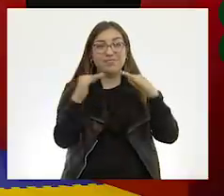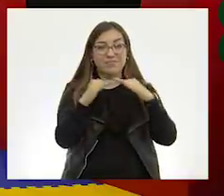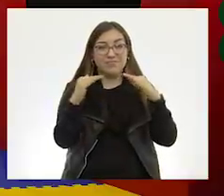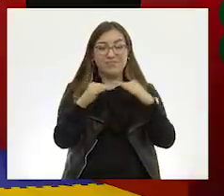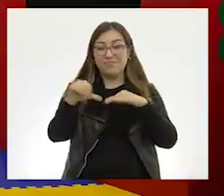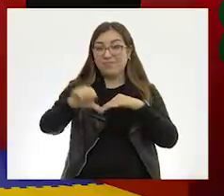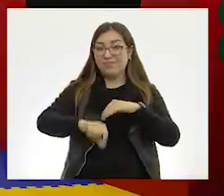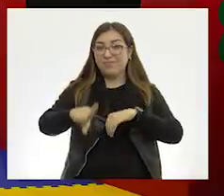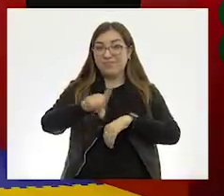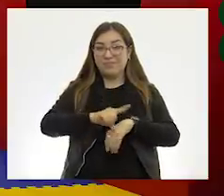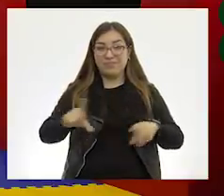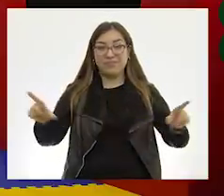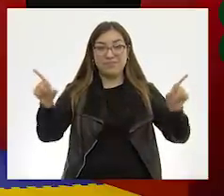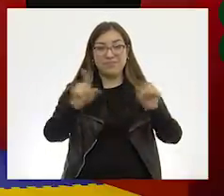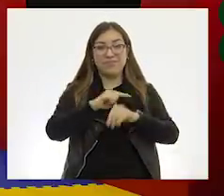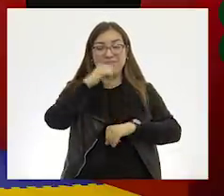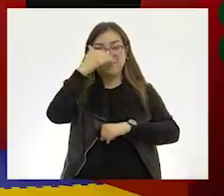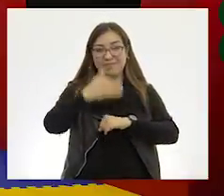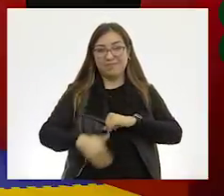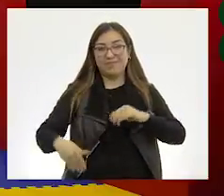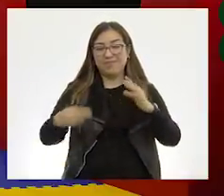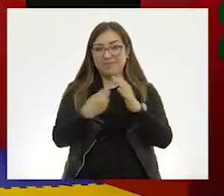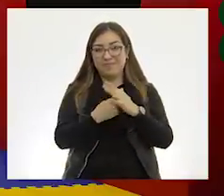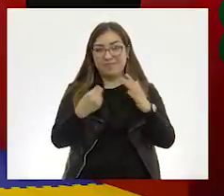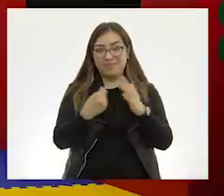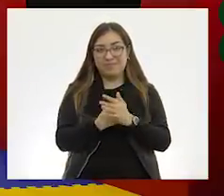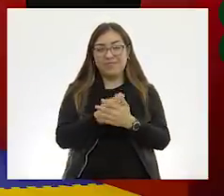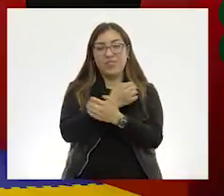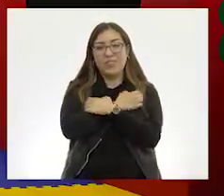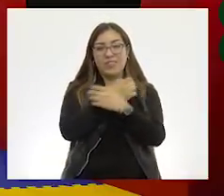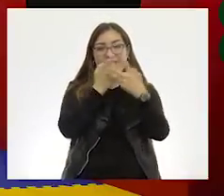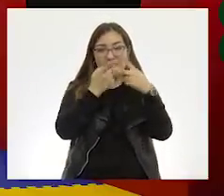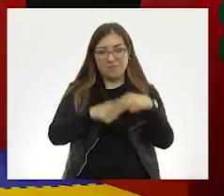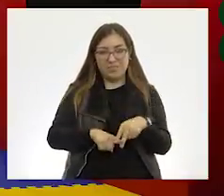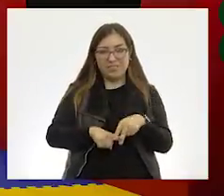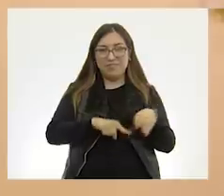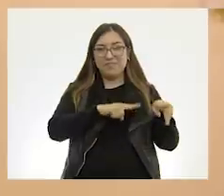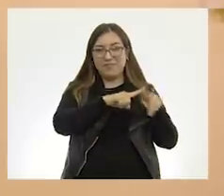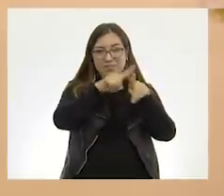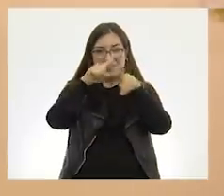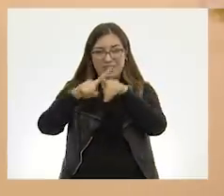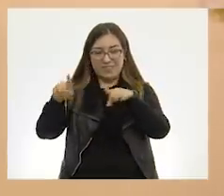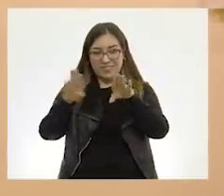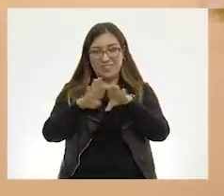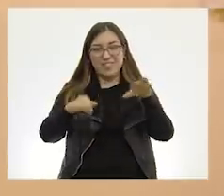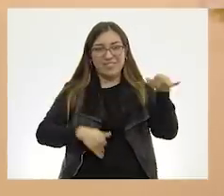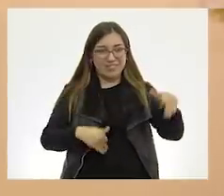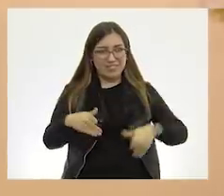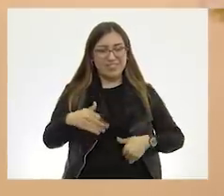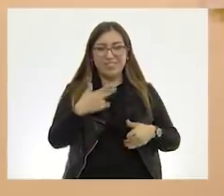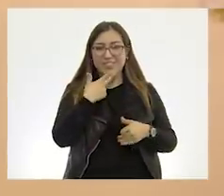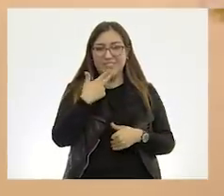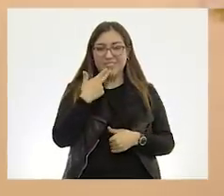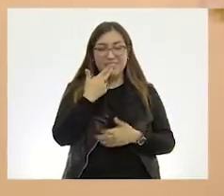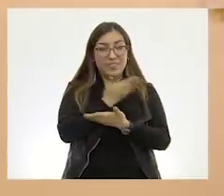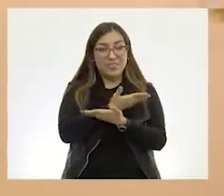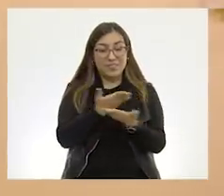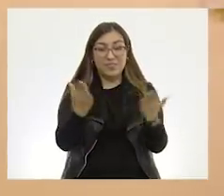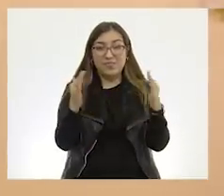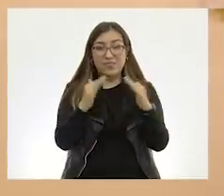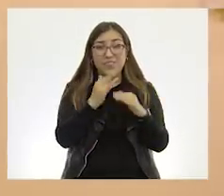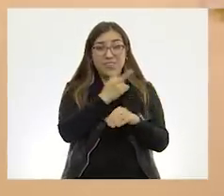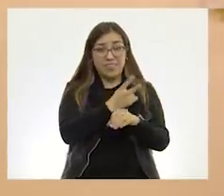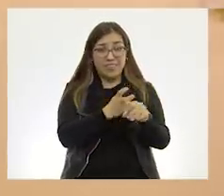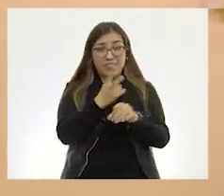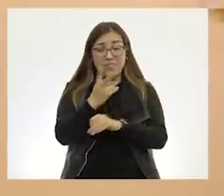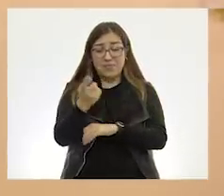Por hoy terminamos con Educación Inicial, diferentes puestas visuales. A todas y todos en casa les invitamos a ver los